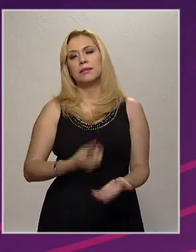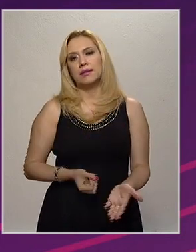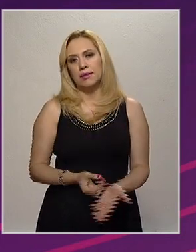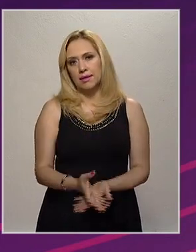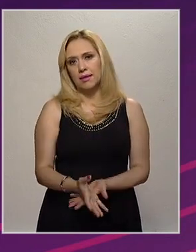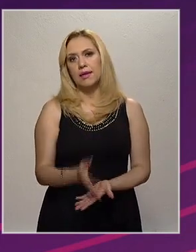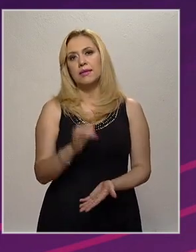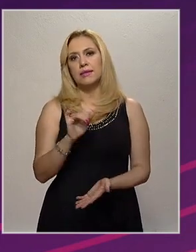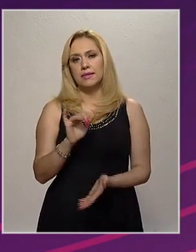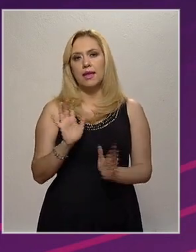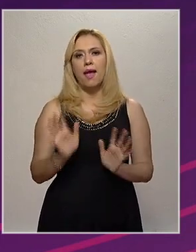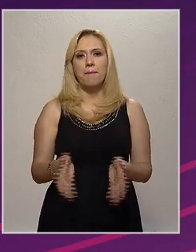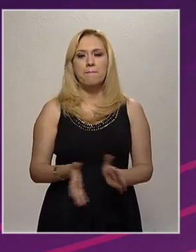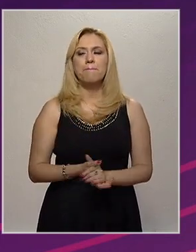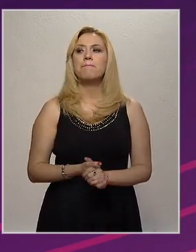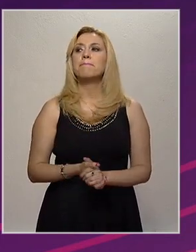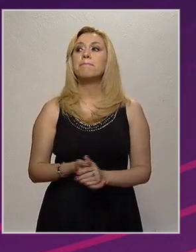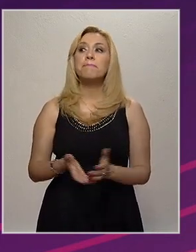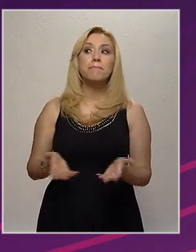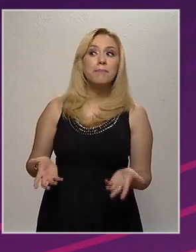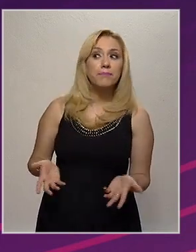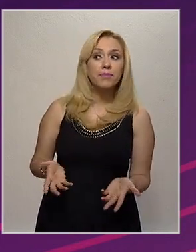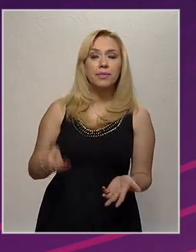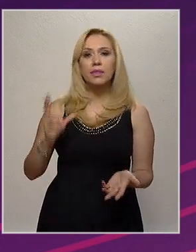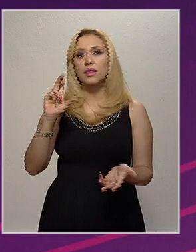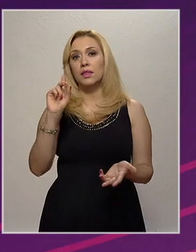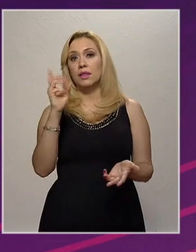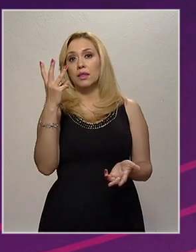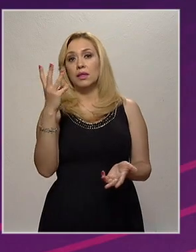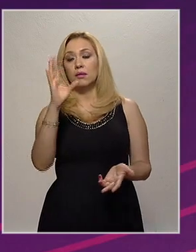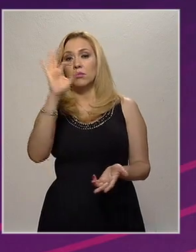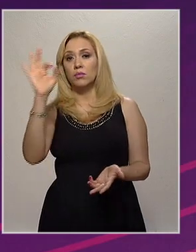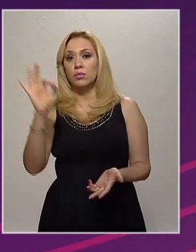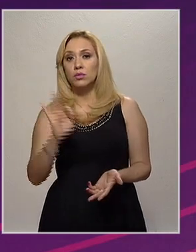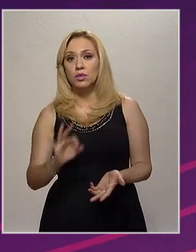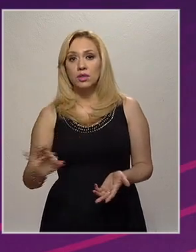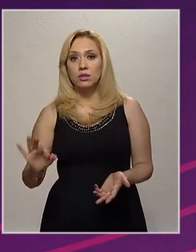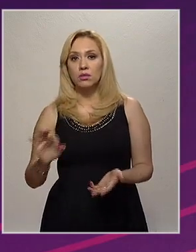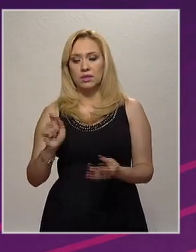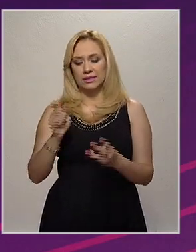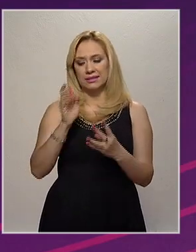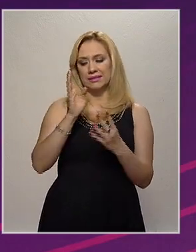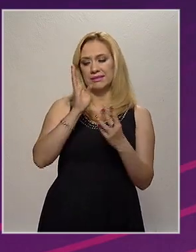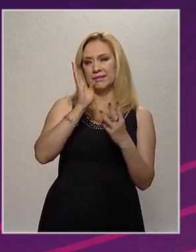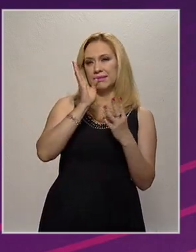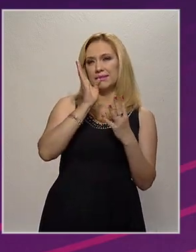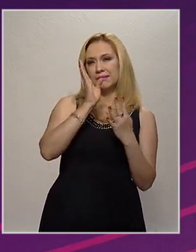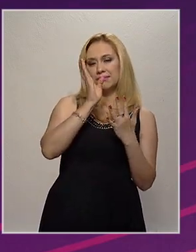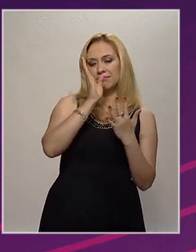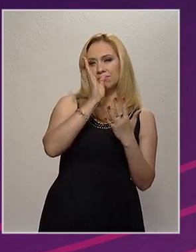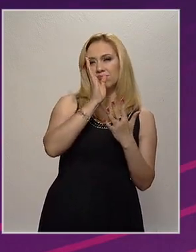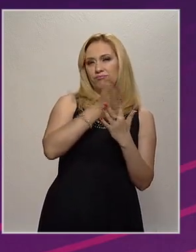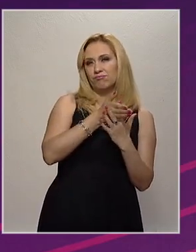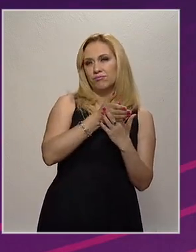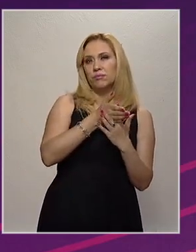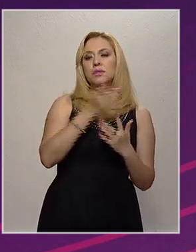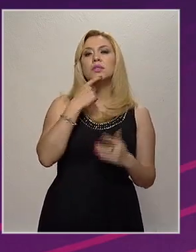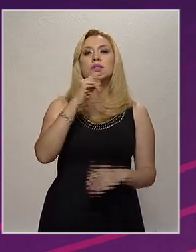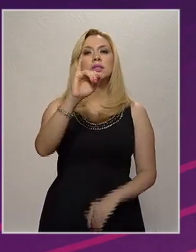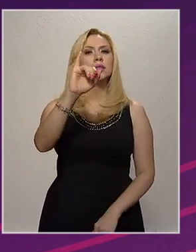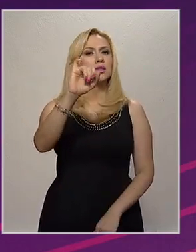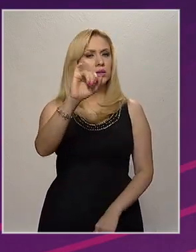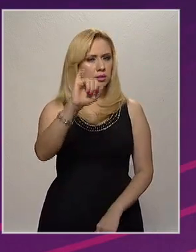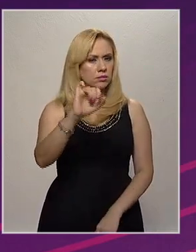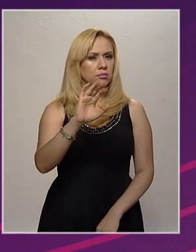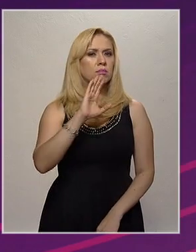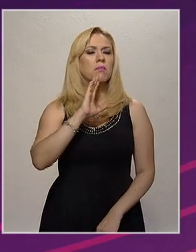años, el 33%, un tercio, señaló haber sufrido alguna de las formas de